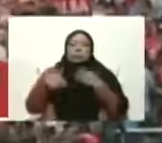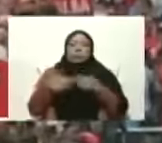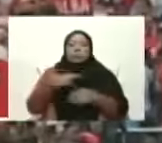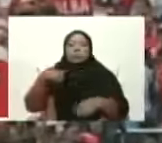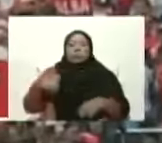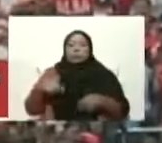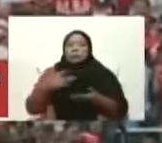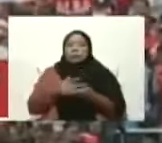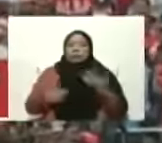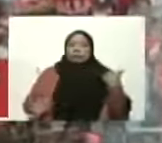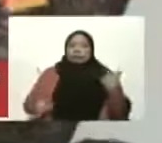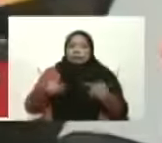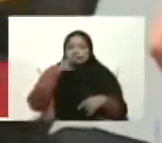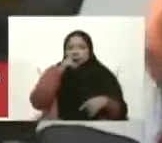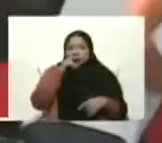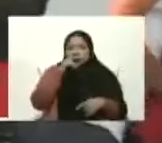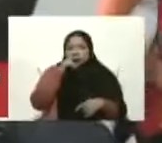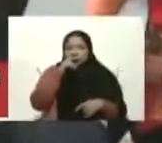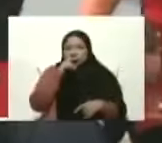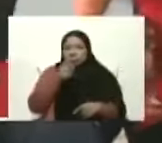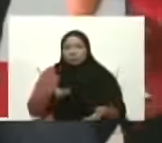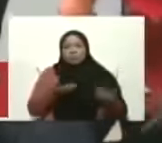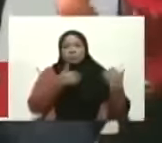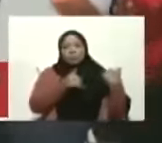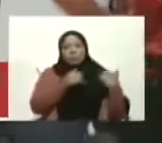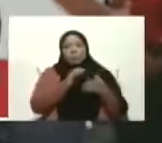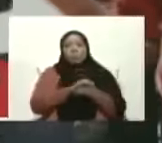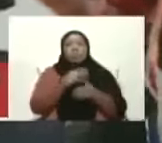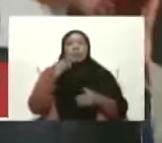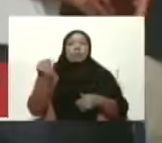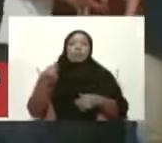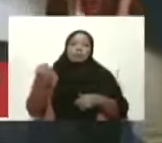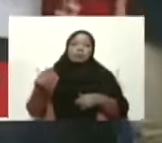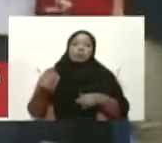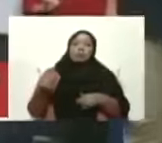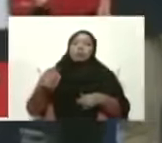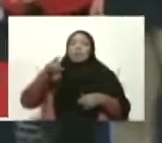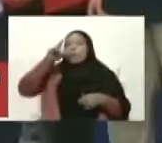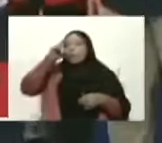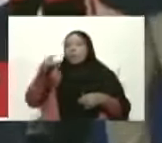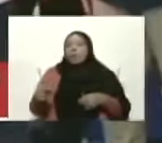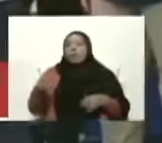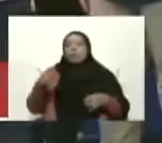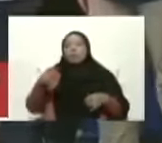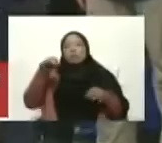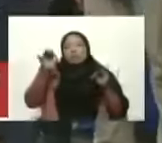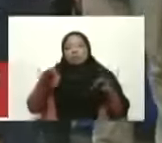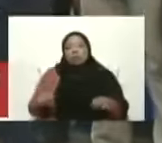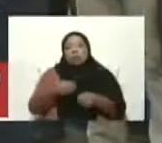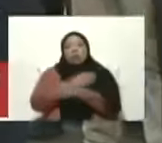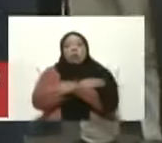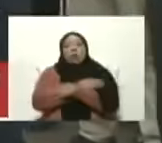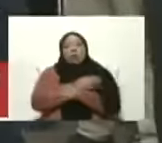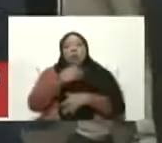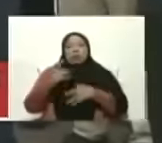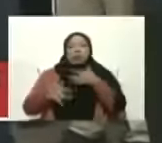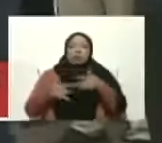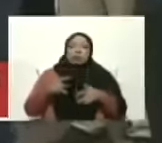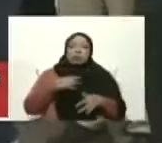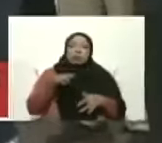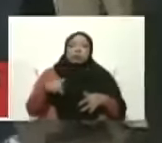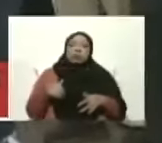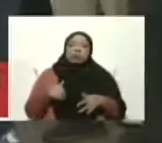nuestro presidente. Lo representa nuestra querida juventud de acá de Zamora, que les envío un fuerte abrazo. Aquí estoy